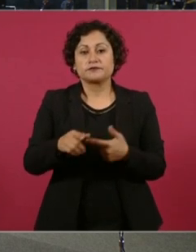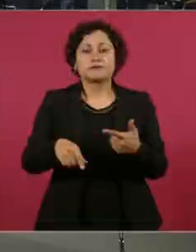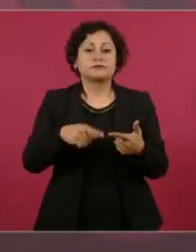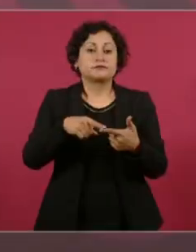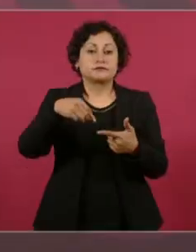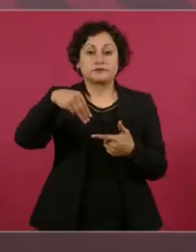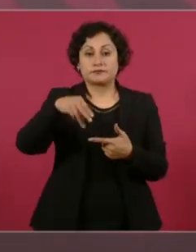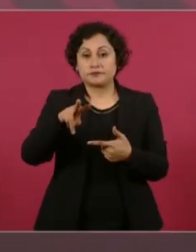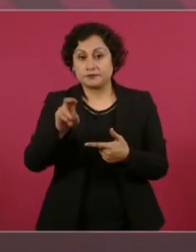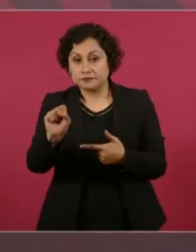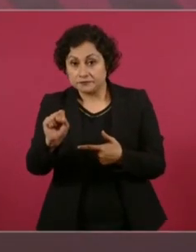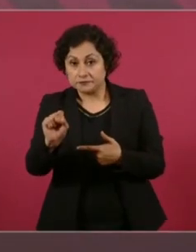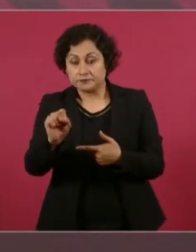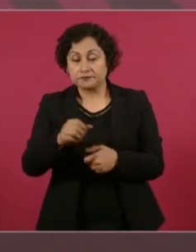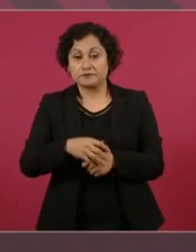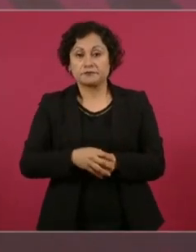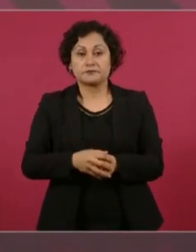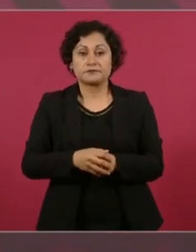MBS,